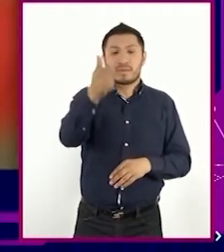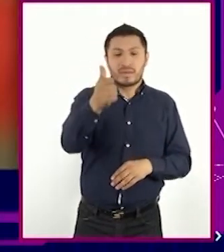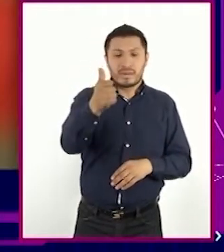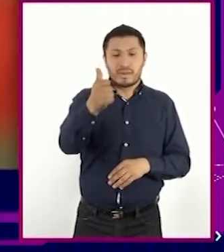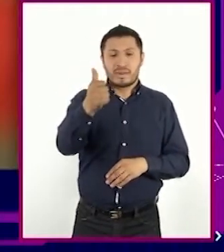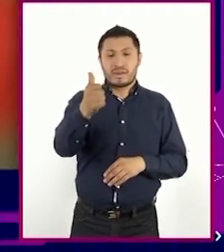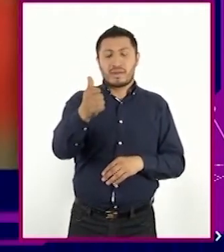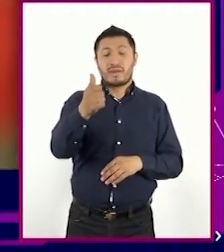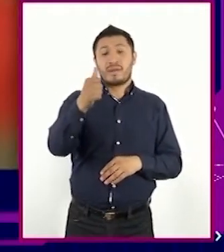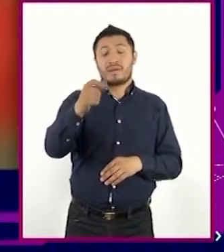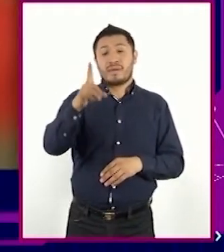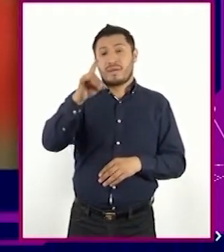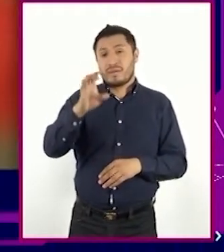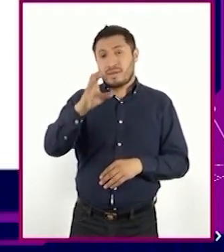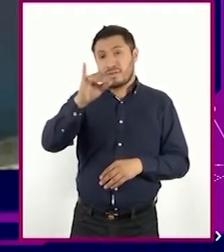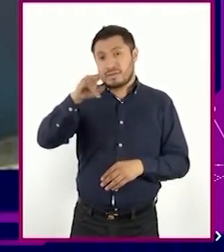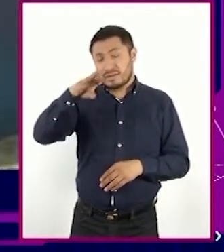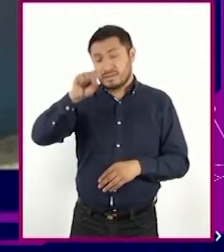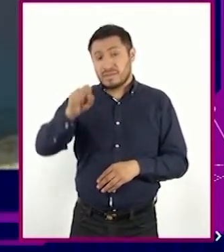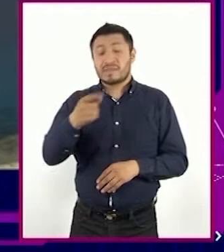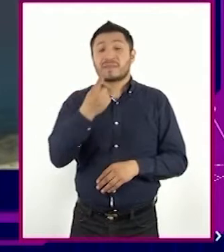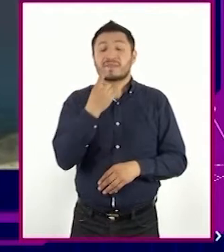segundo.